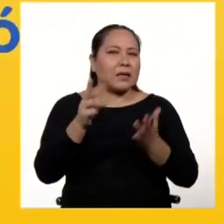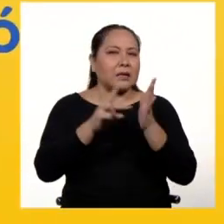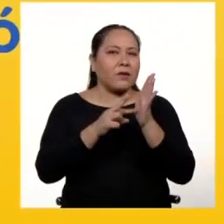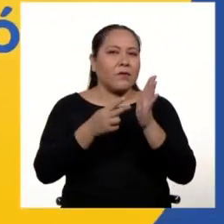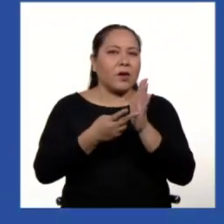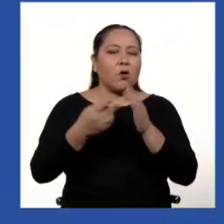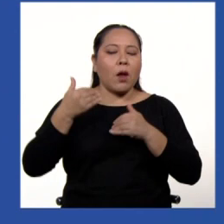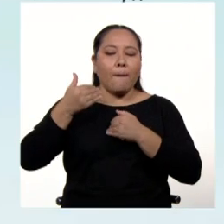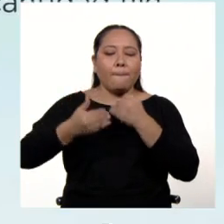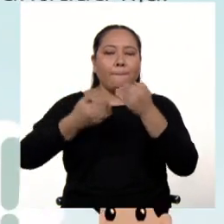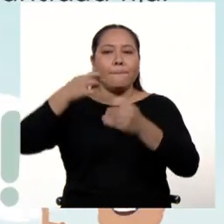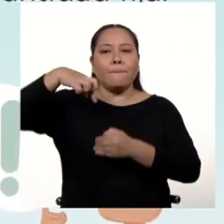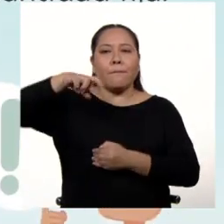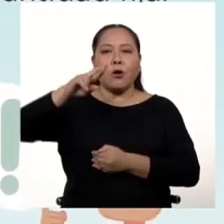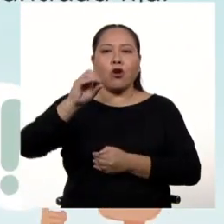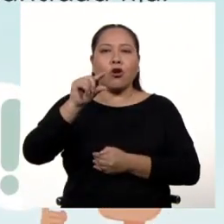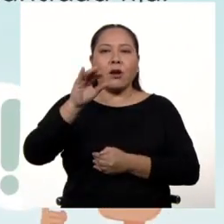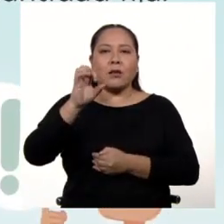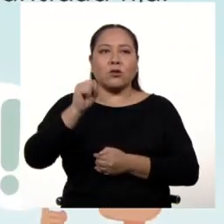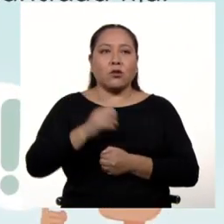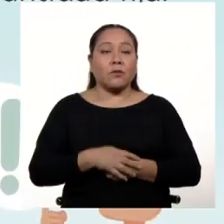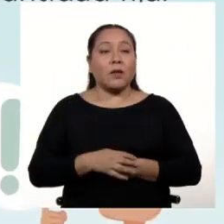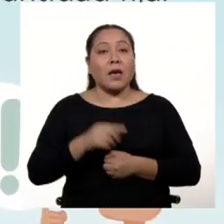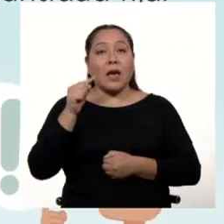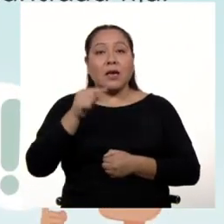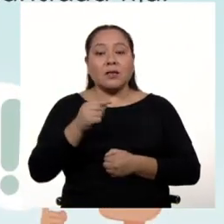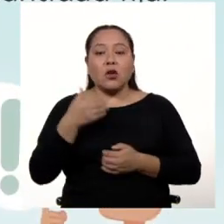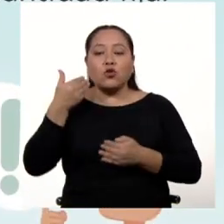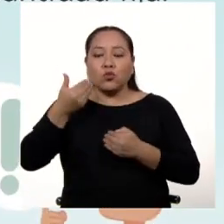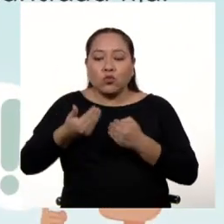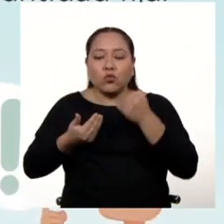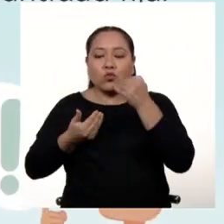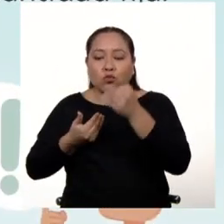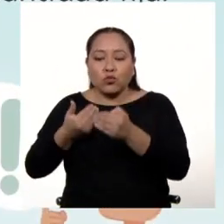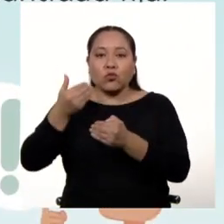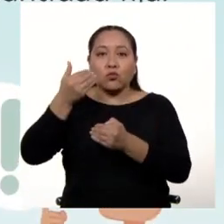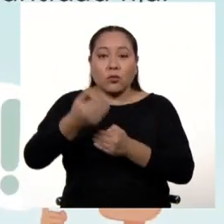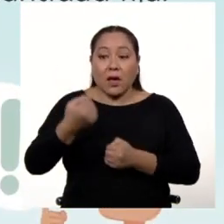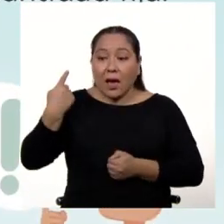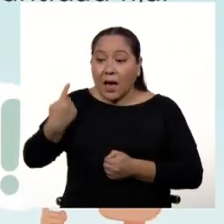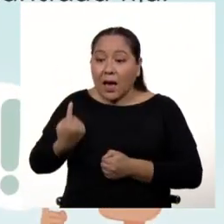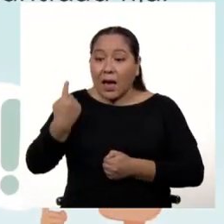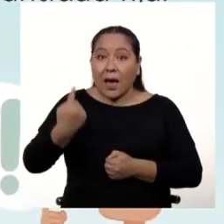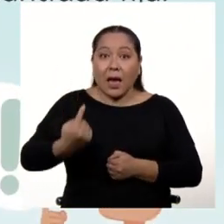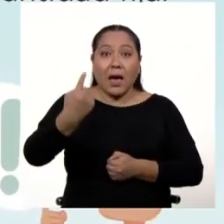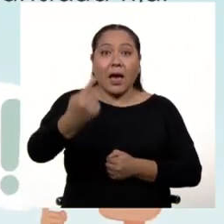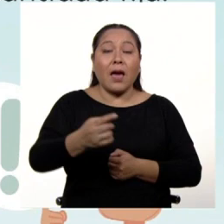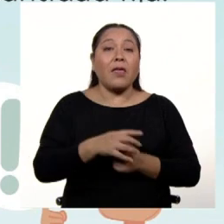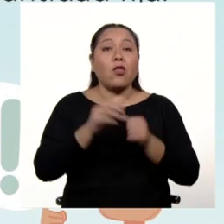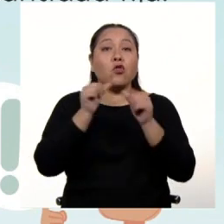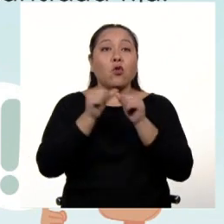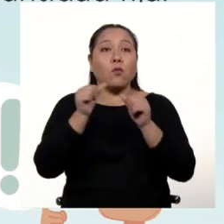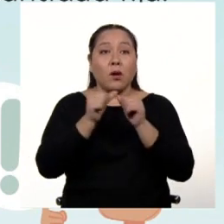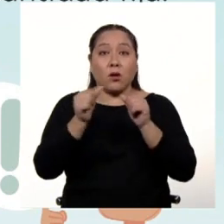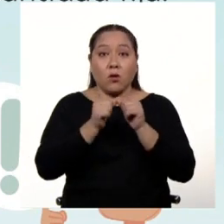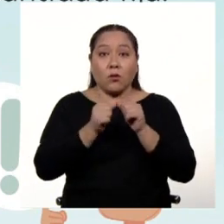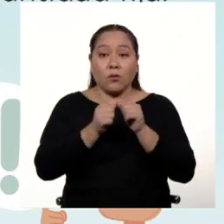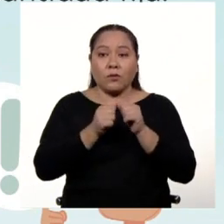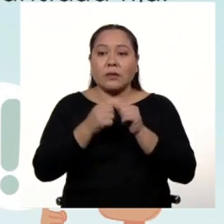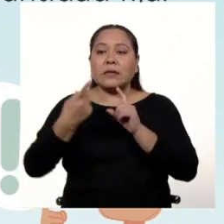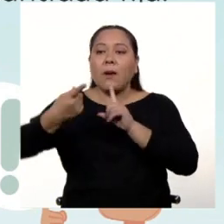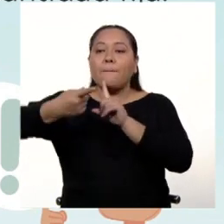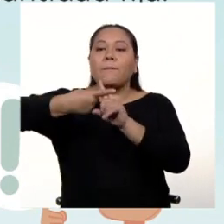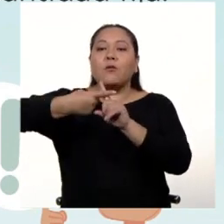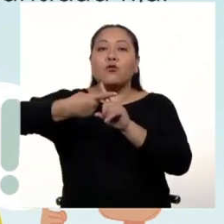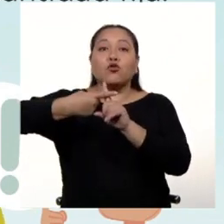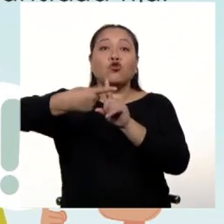progresión? Una progresión es una sucesión en la que cada término, menos el primero, se obtiene sumando